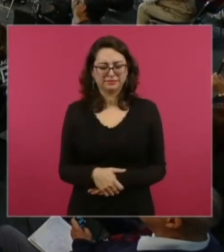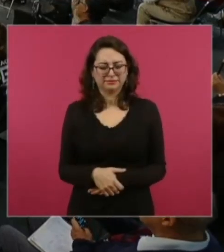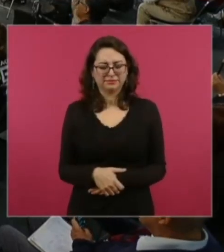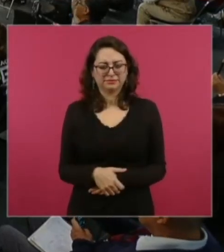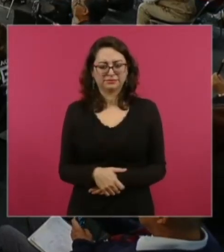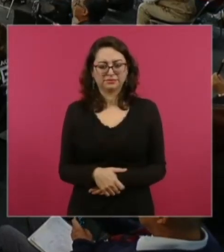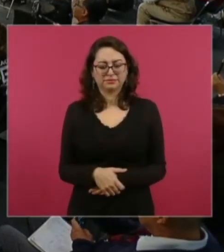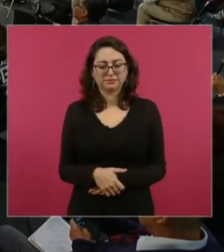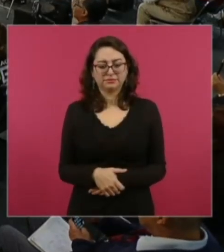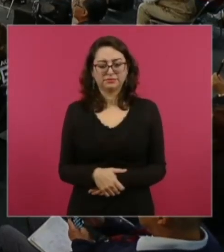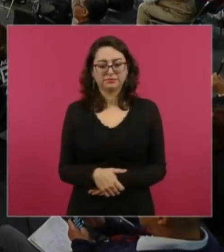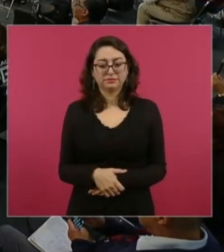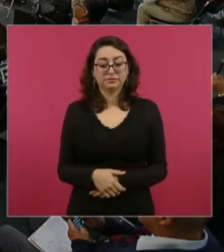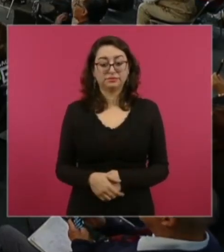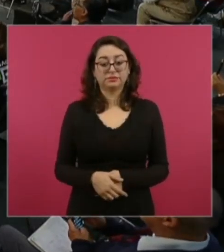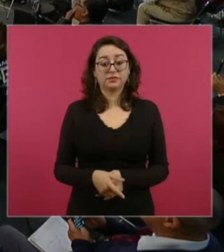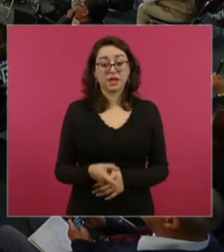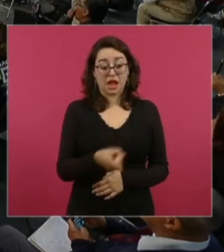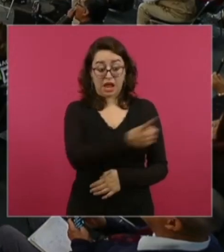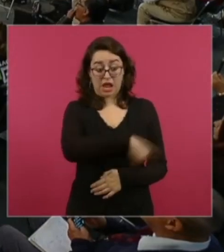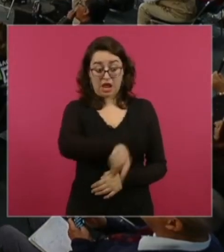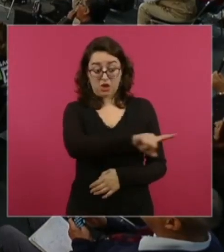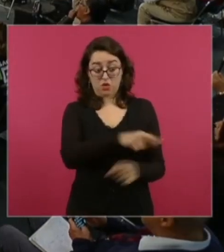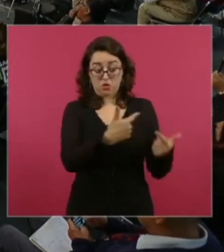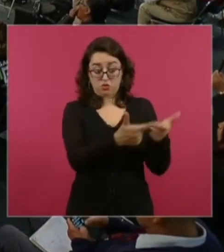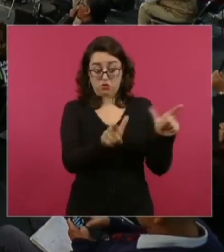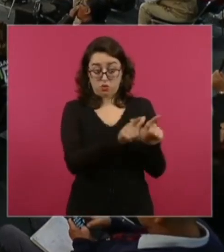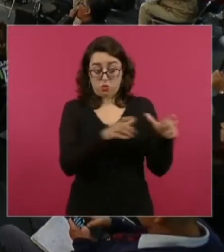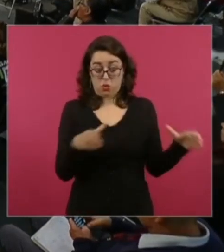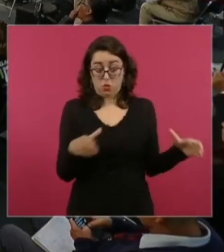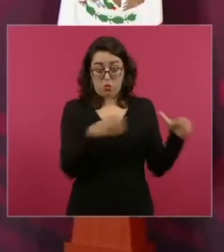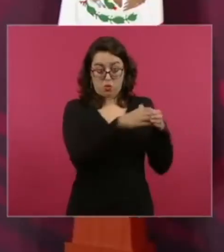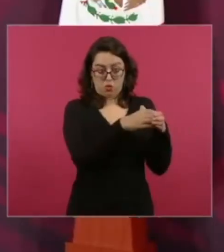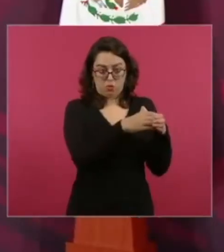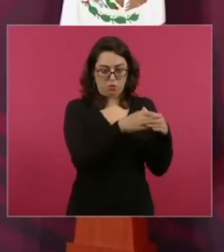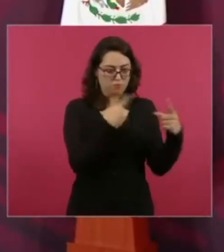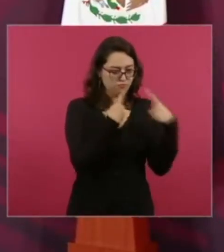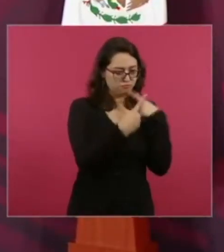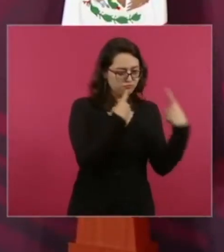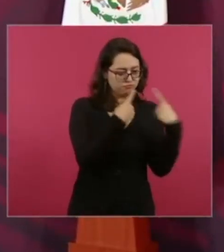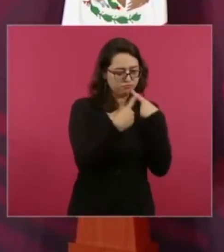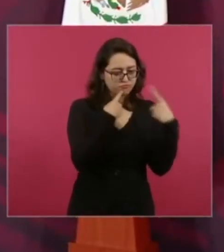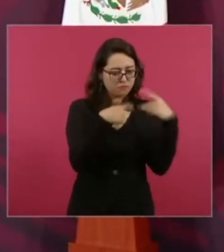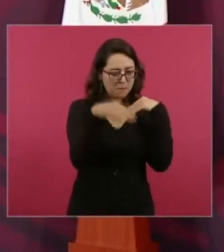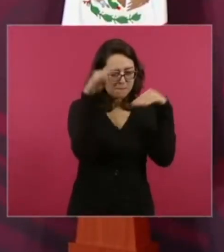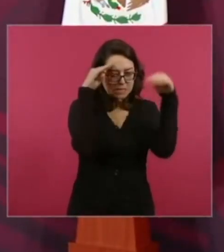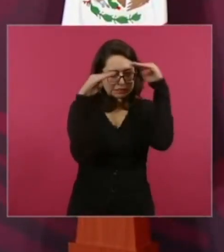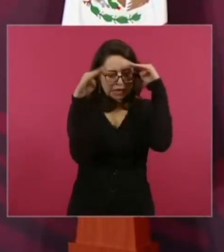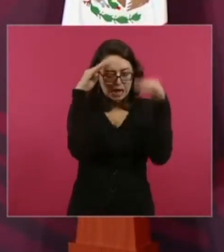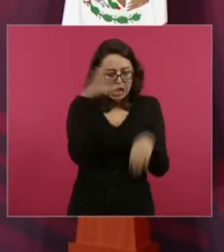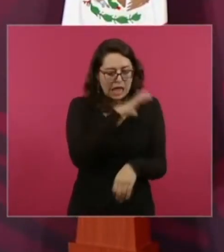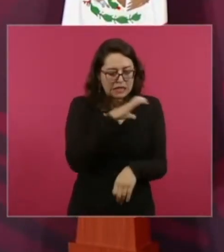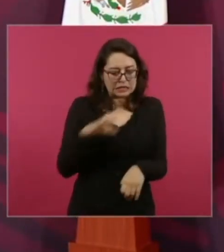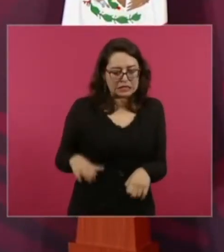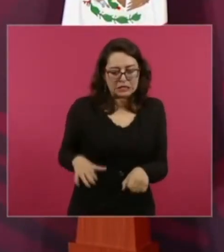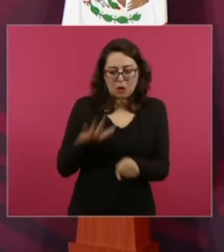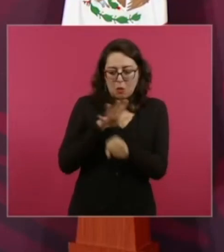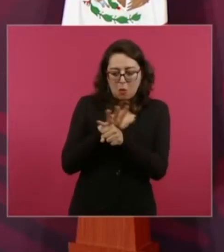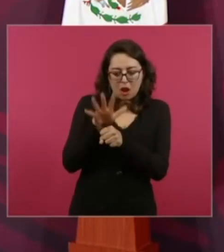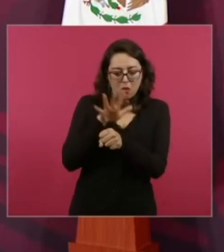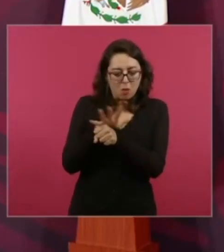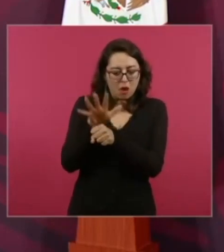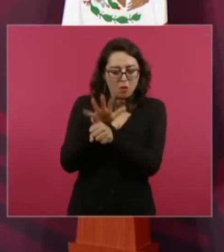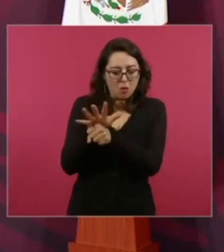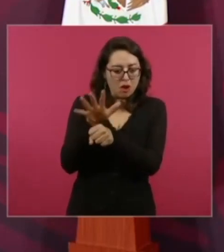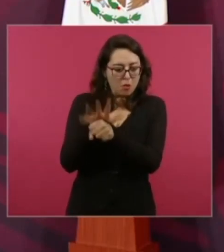La escogieron los que se sentían